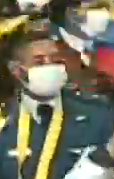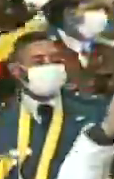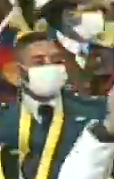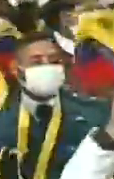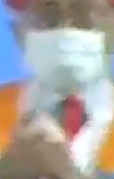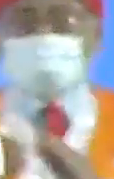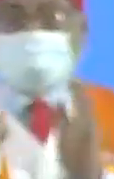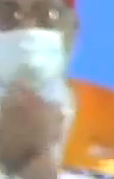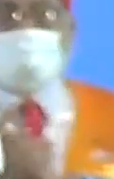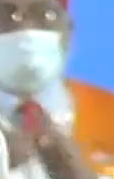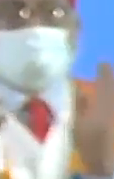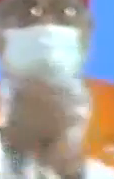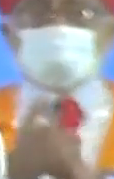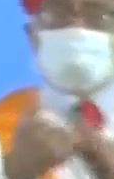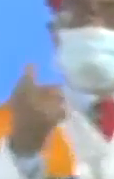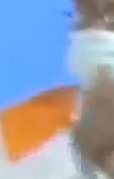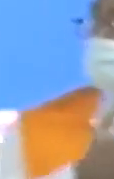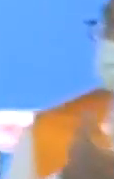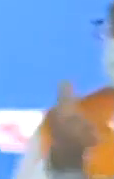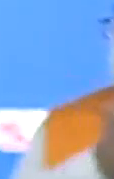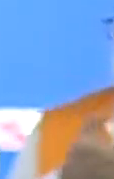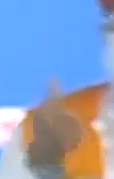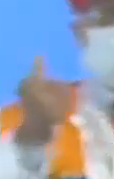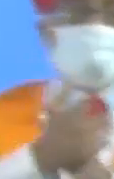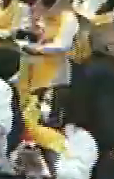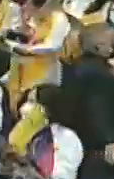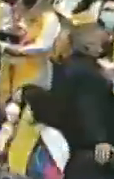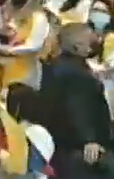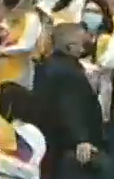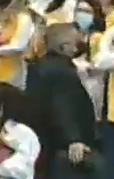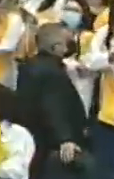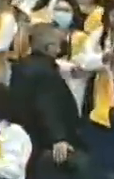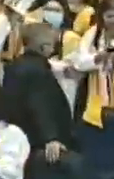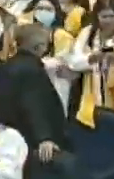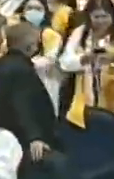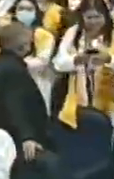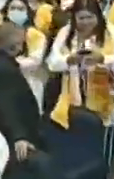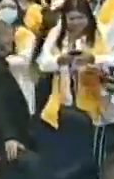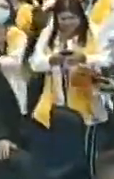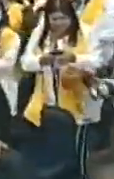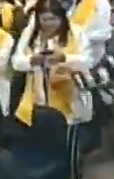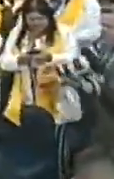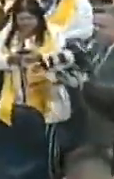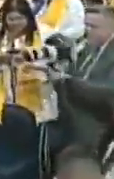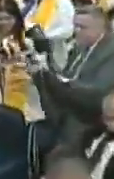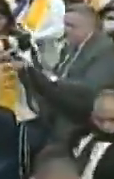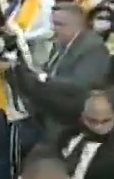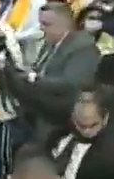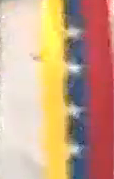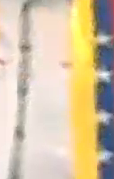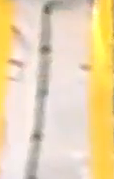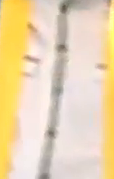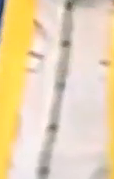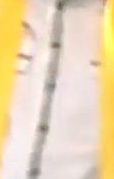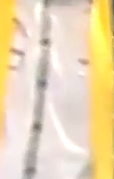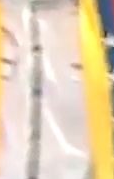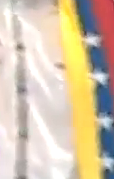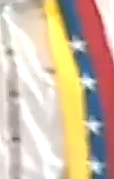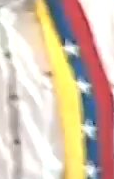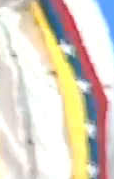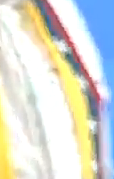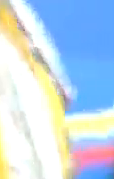con la pandemia, pero se protegió al pueblo a tiempo, con medidas. Además, se puso a prueba el sistema público de salud y